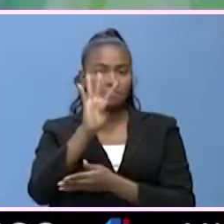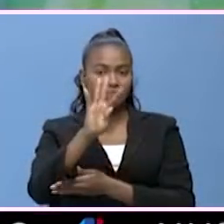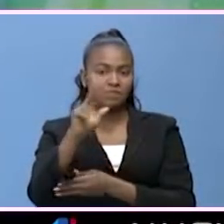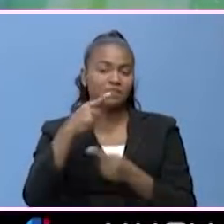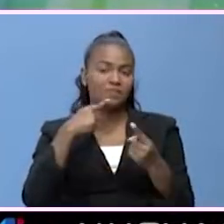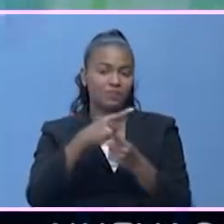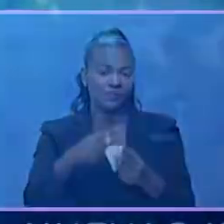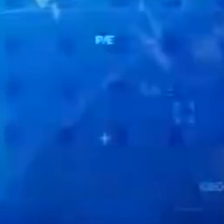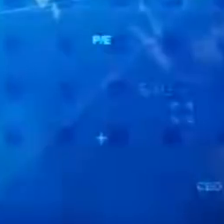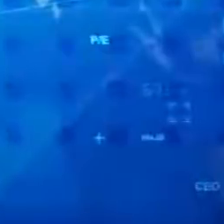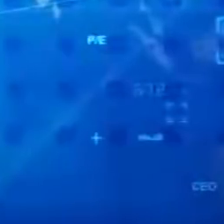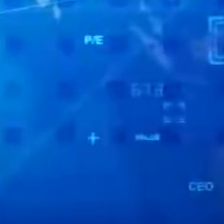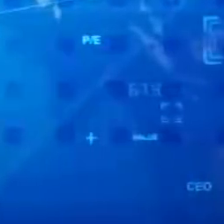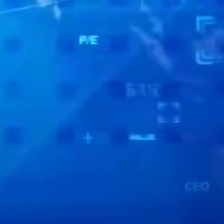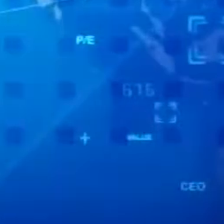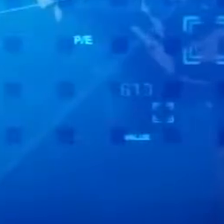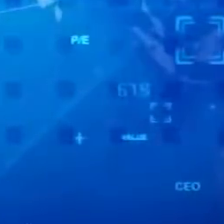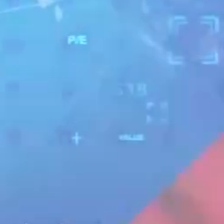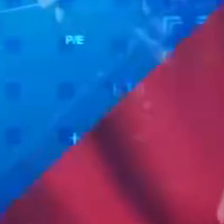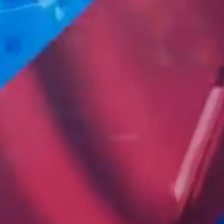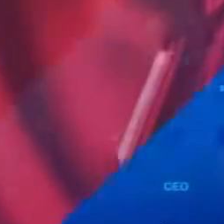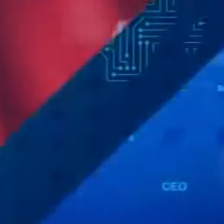estelar.